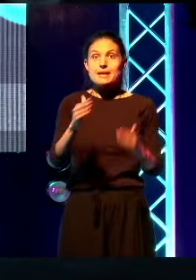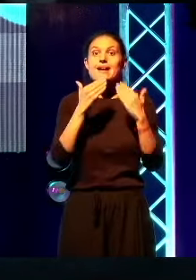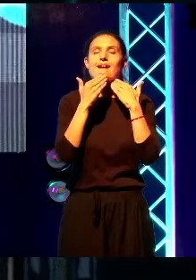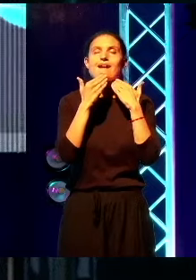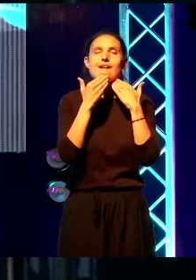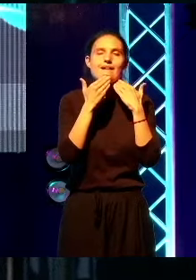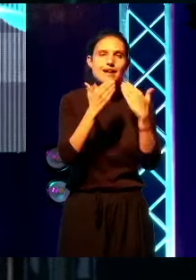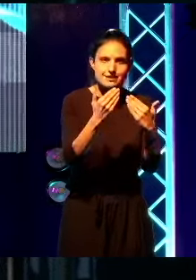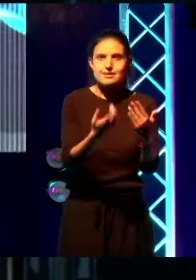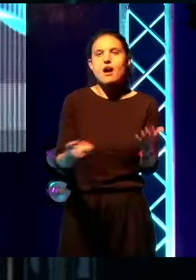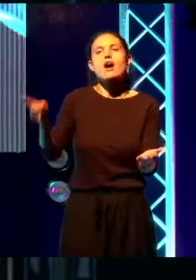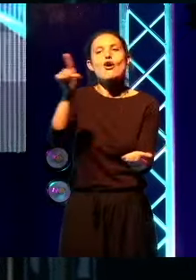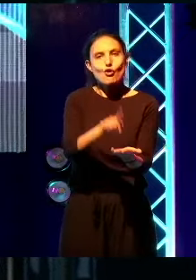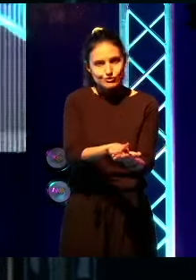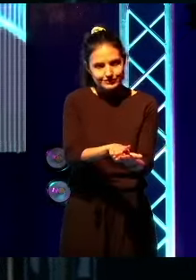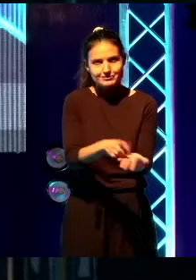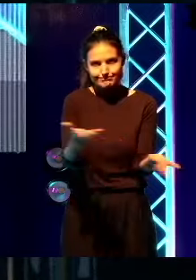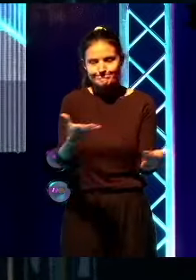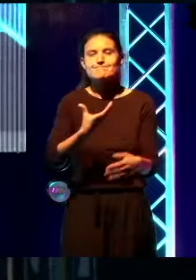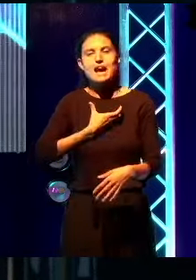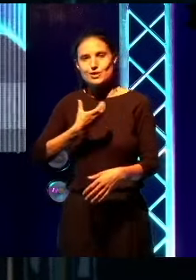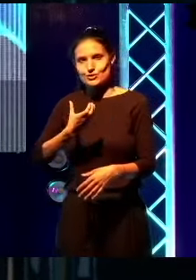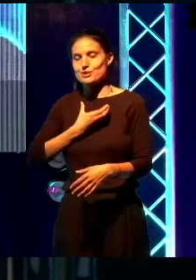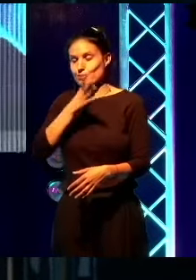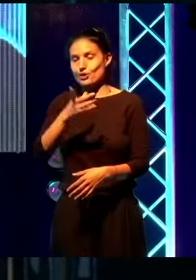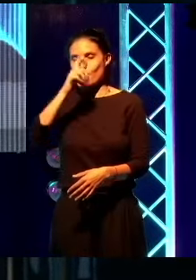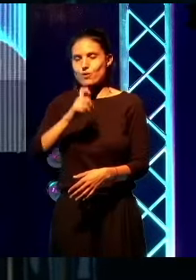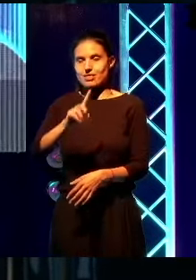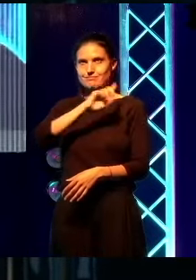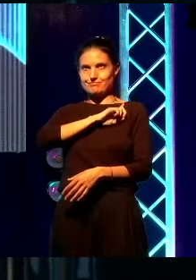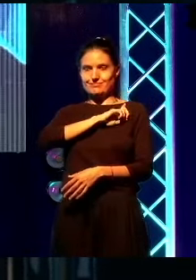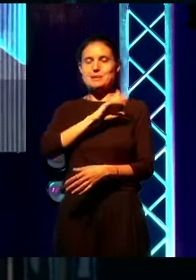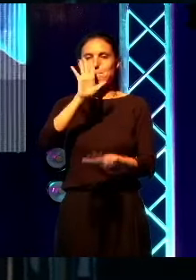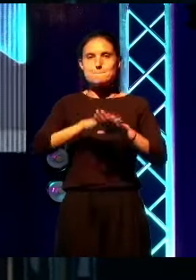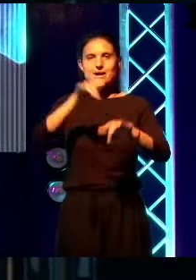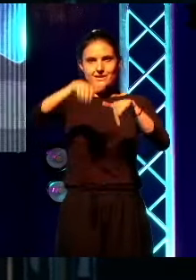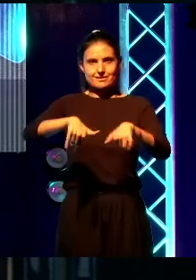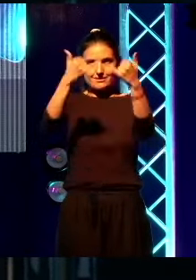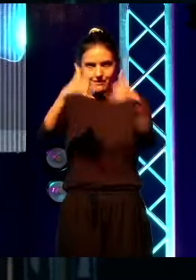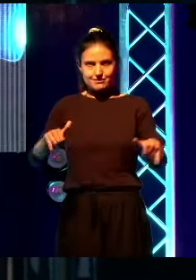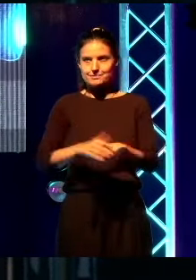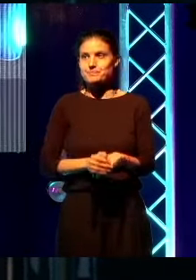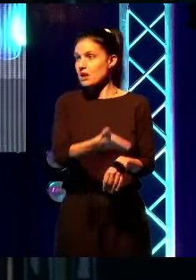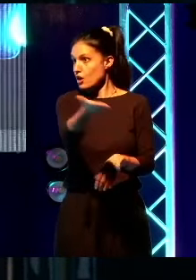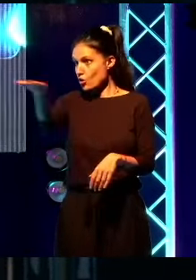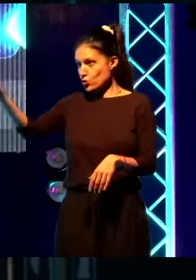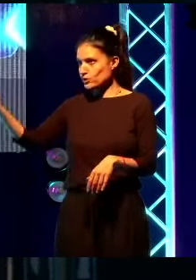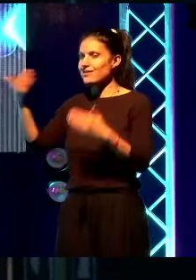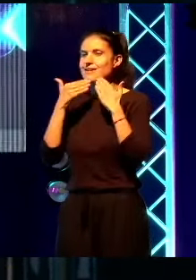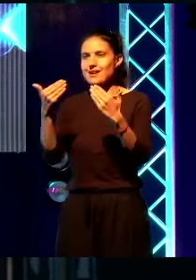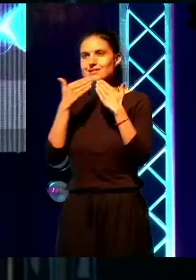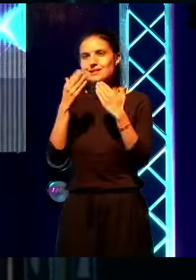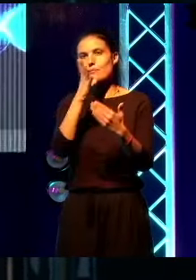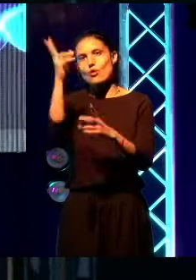Quiero agradecer otra vez al ayuntamiento que se haya acordado de mí para este acto, a todos ustedes por su